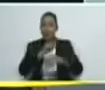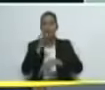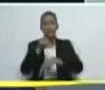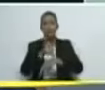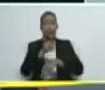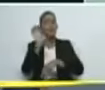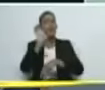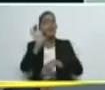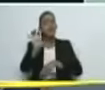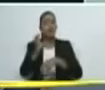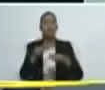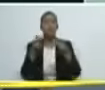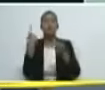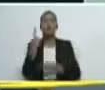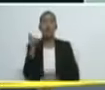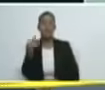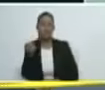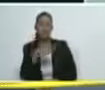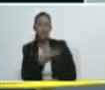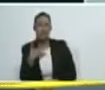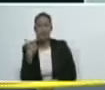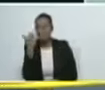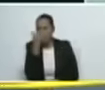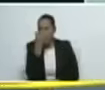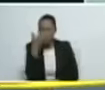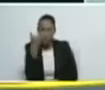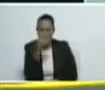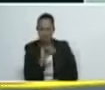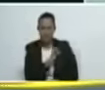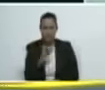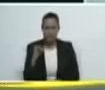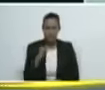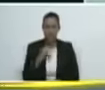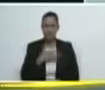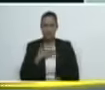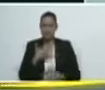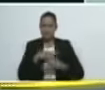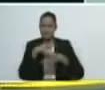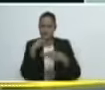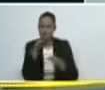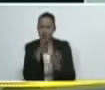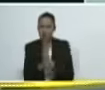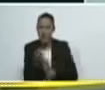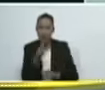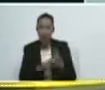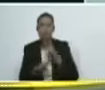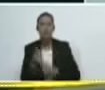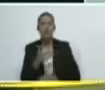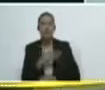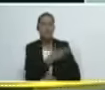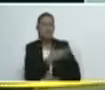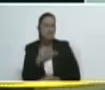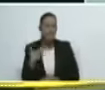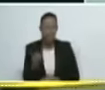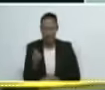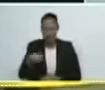que tienen es ambiciones personales, intereses económicos que quieren satisfacer al precio